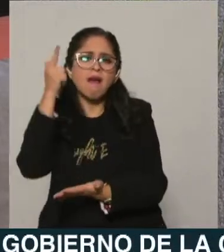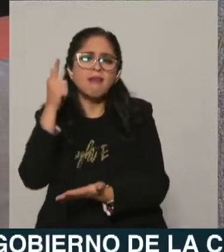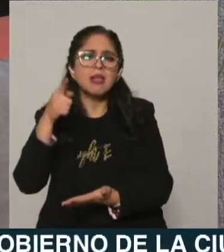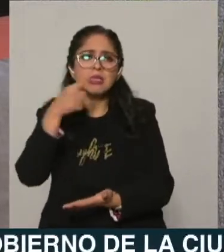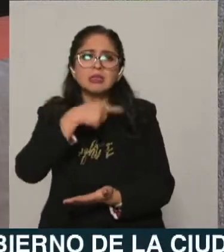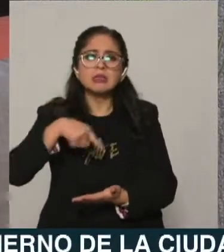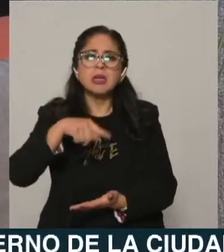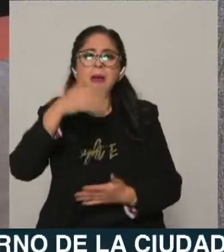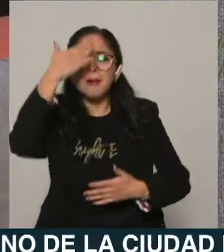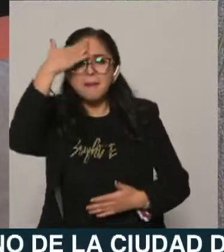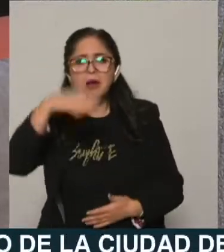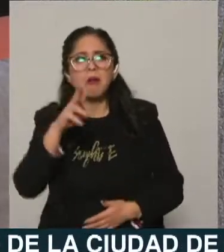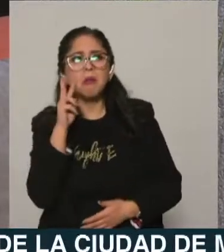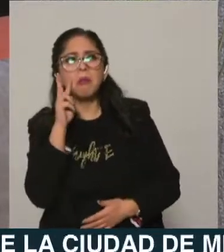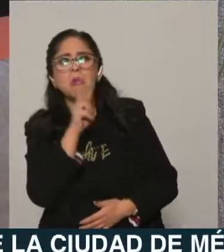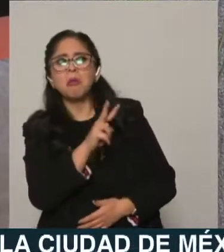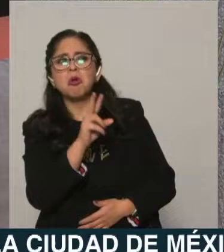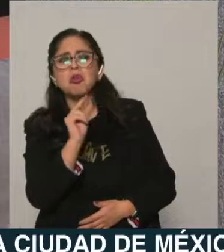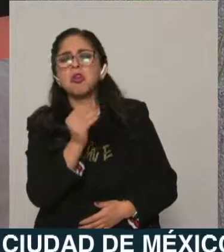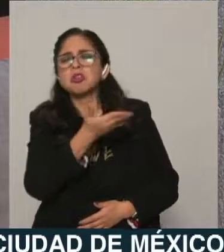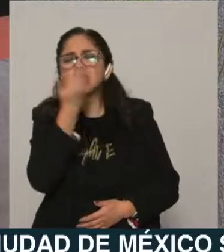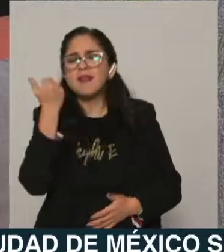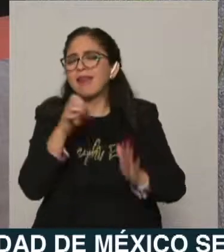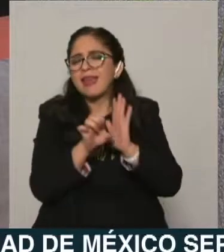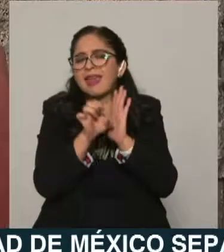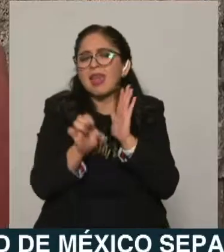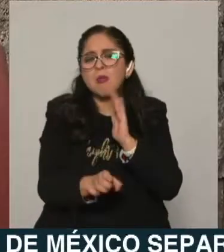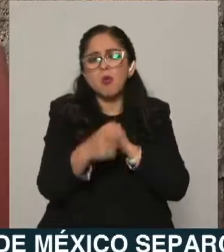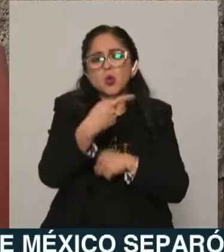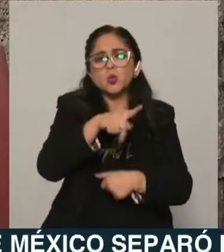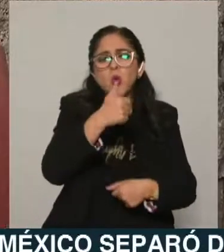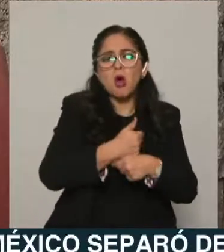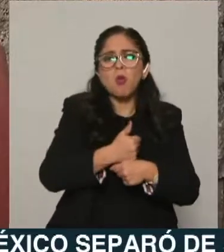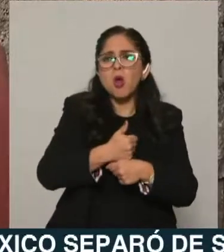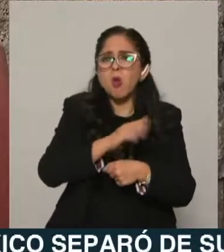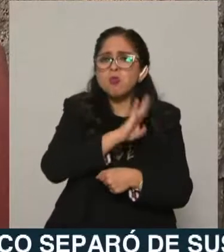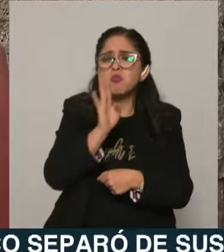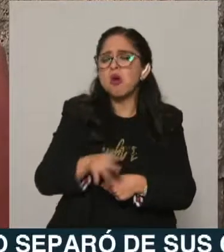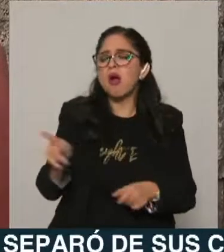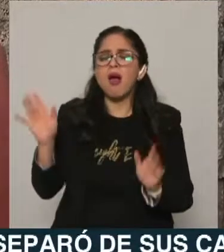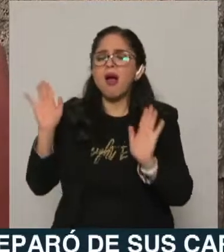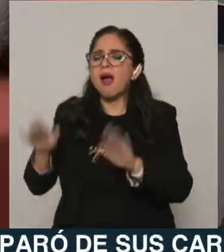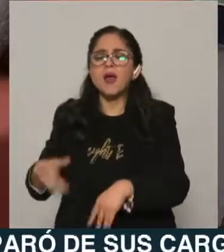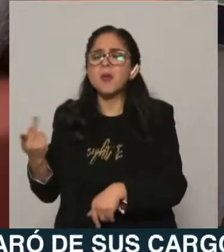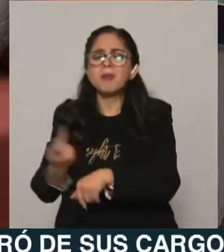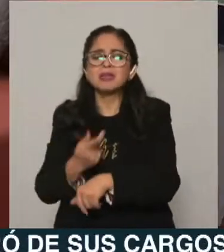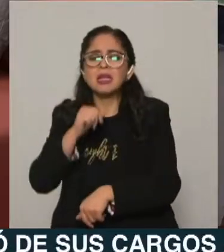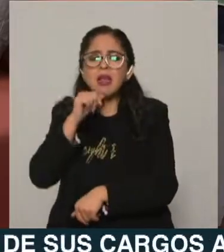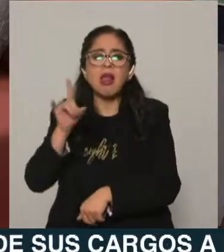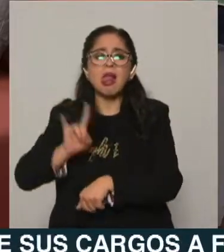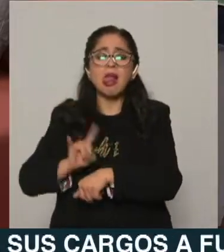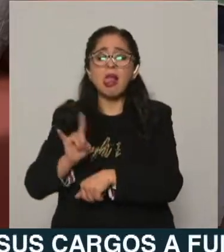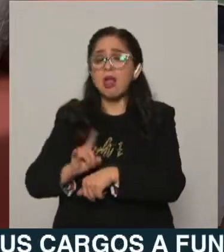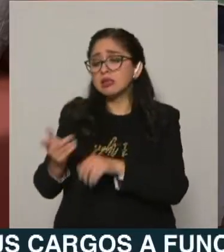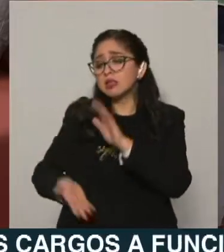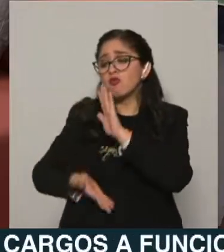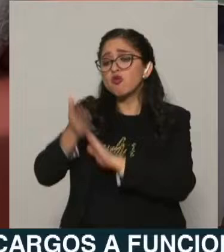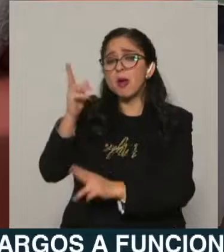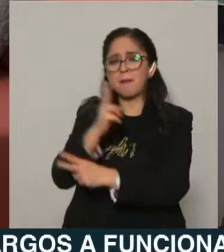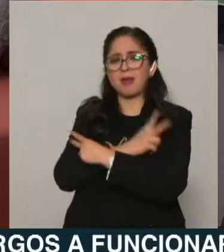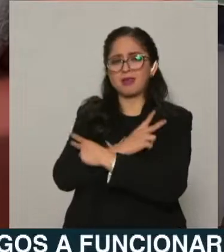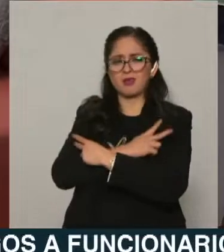dan cuenta, como la muerte de su abuelito, por ponerte un ejemplo cualquiera. De pronto notan su ausencia. Le dicen, ¿se fue de vacaciones? Pues por Dios, claro que no.